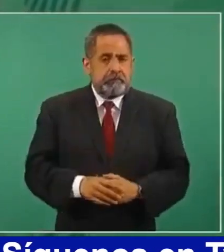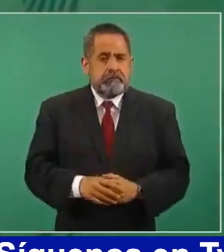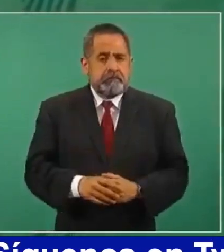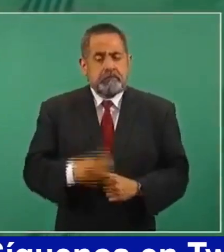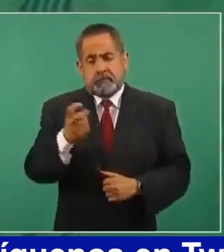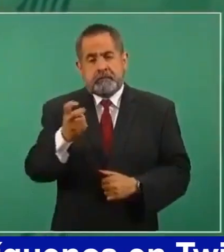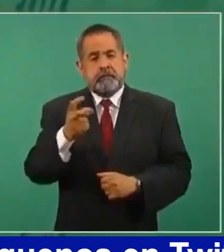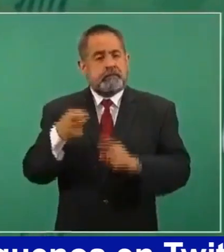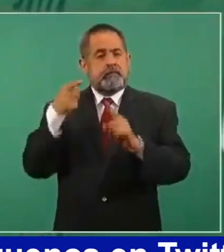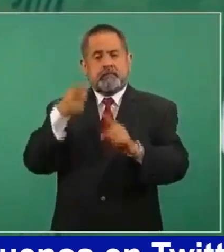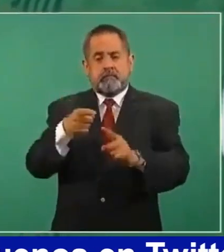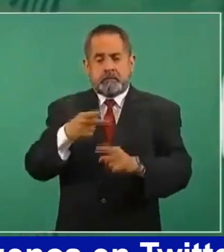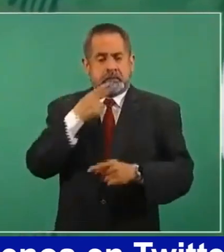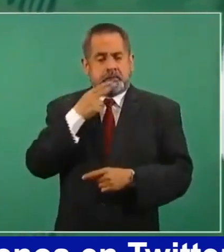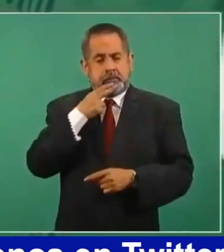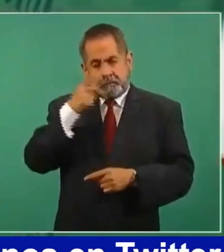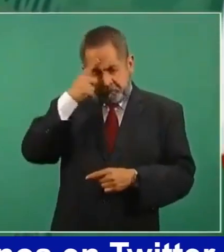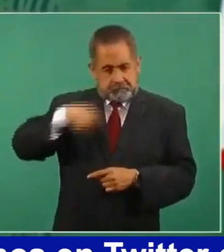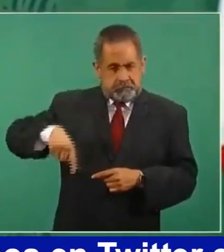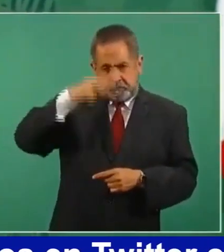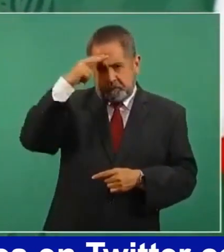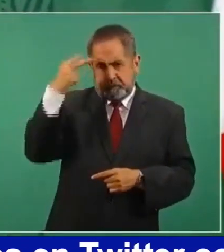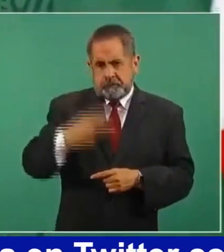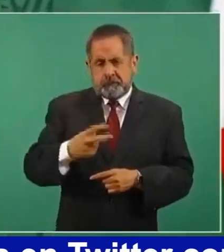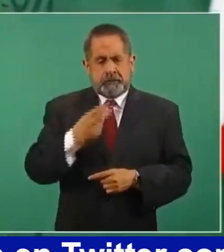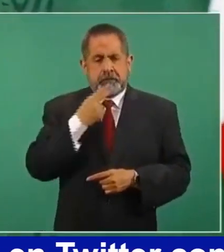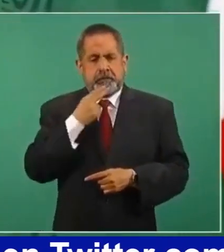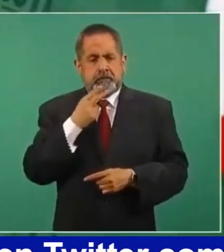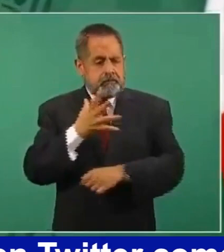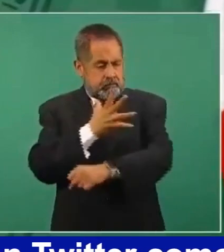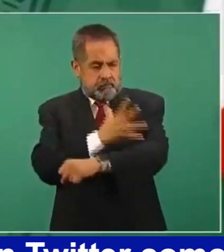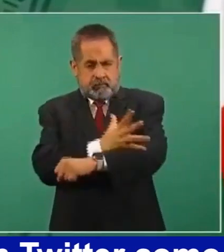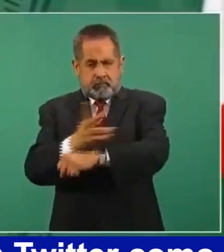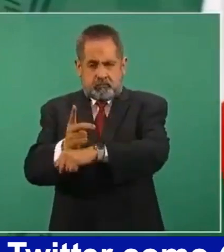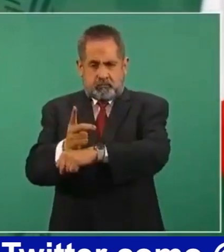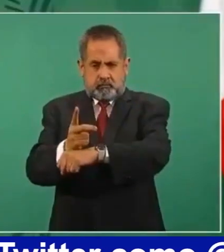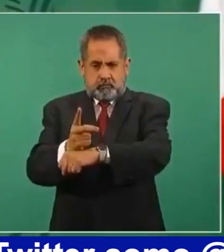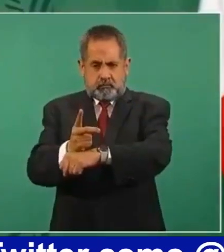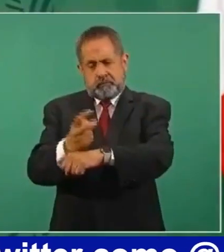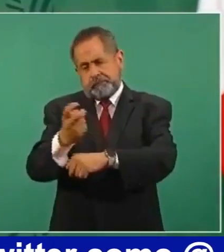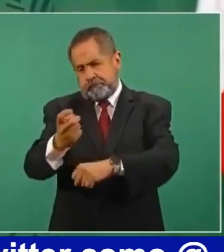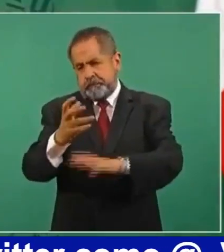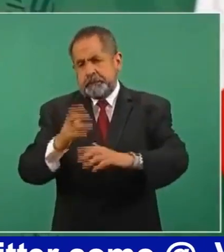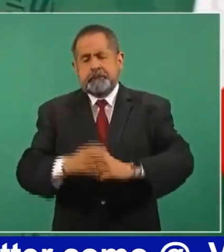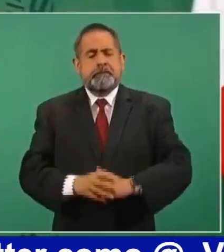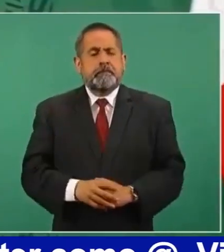porque esa es la gran riqueza de México, la honestidad,